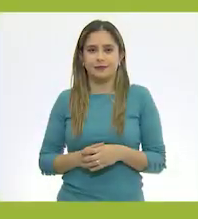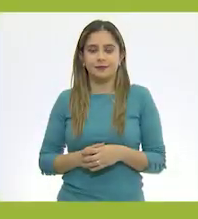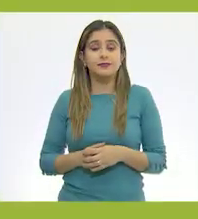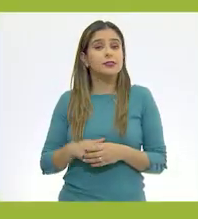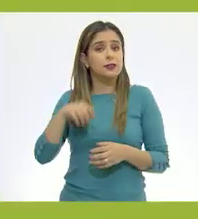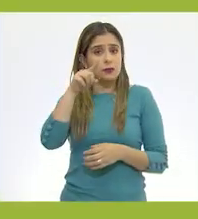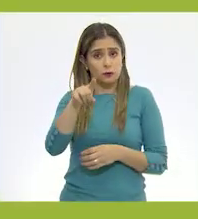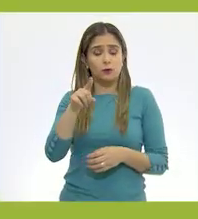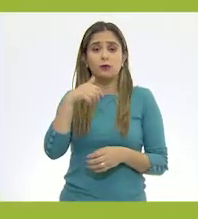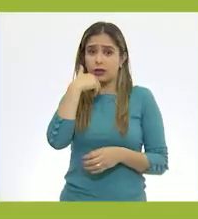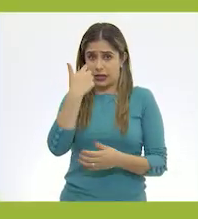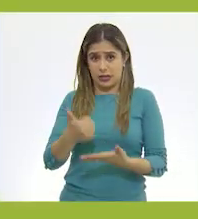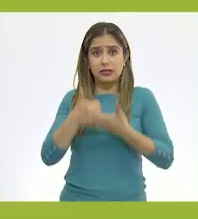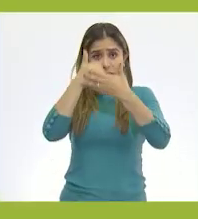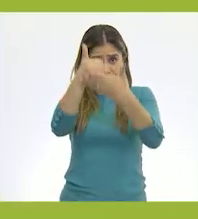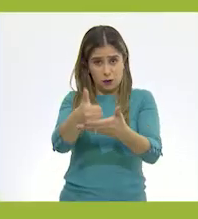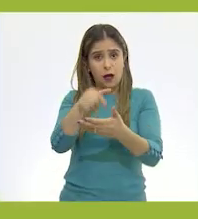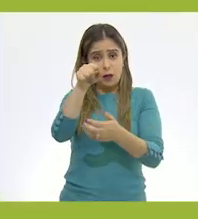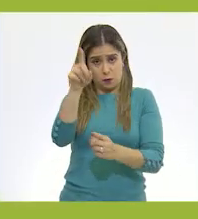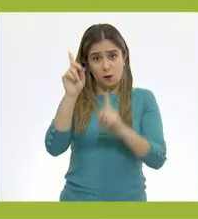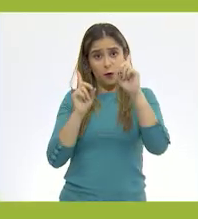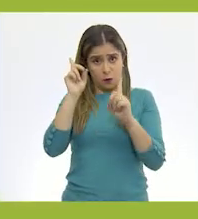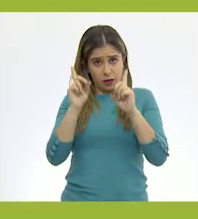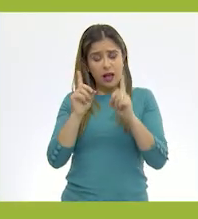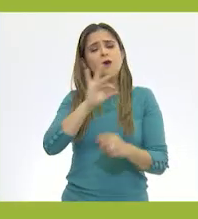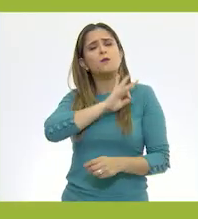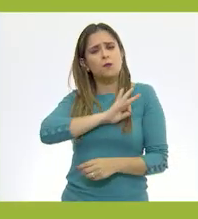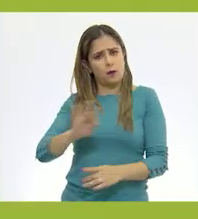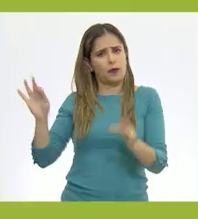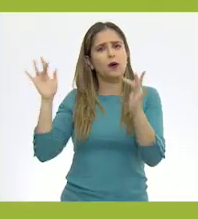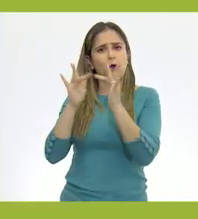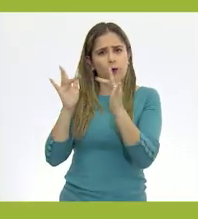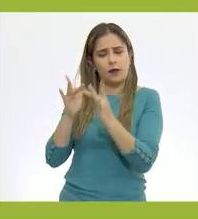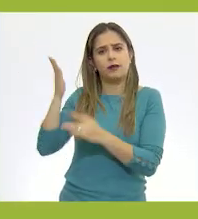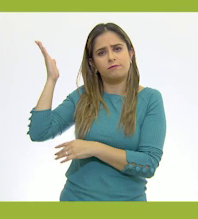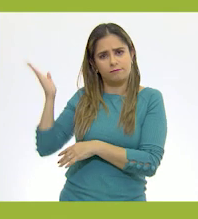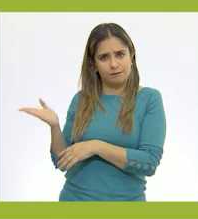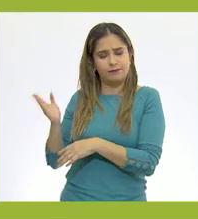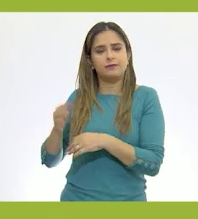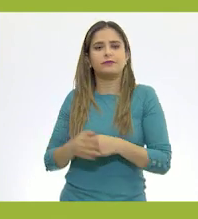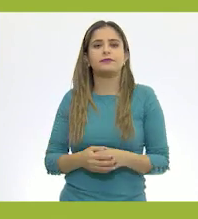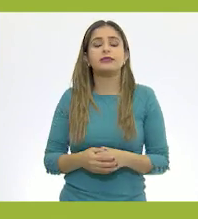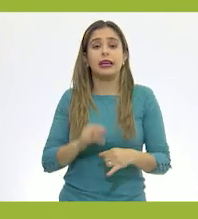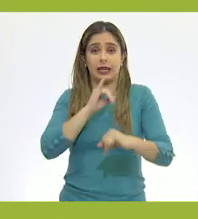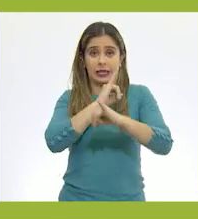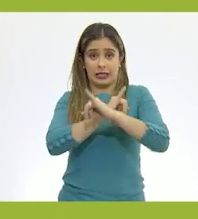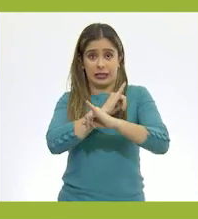Si necesitas ayuda para resolver tus dudas, contáctanos. Página de internet